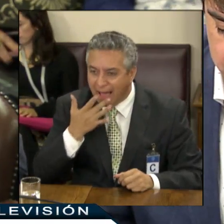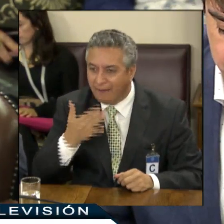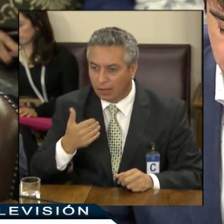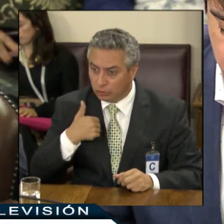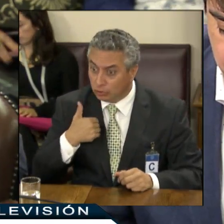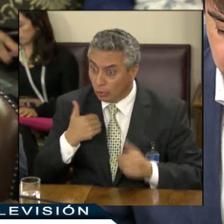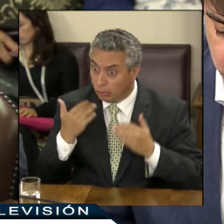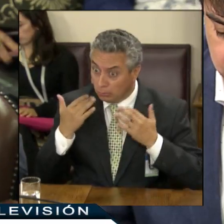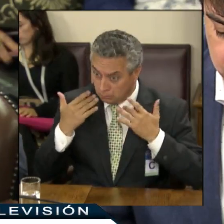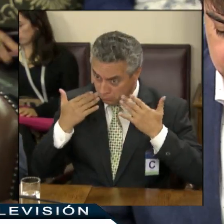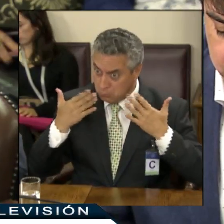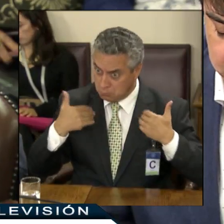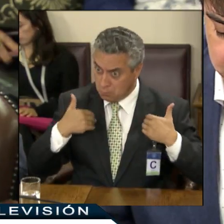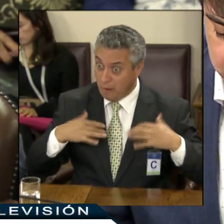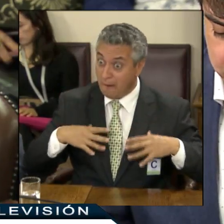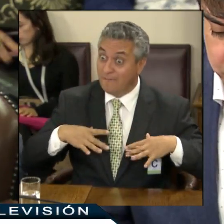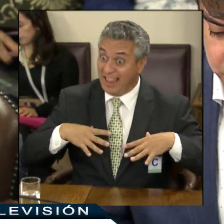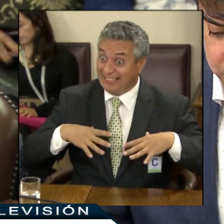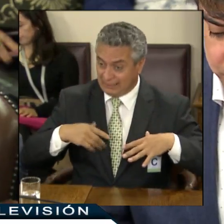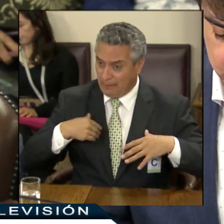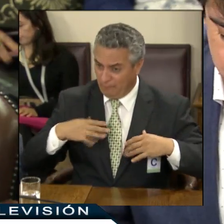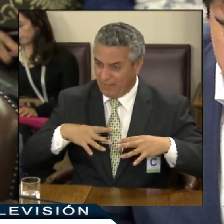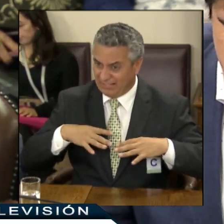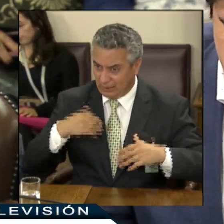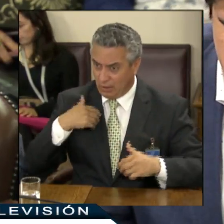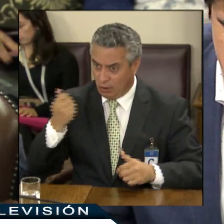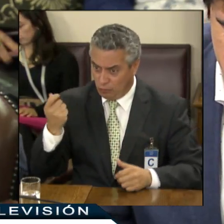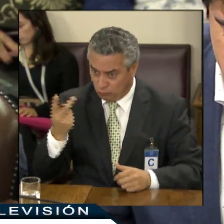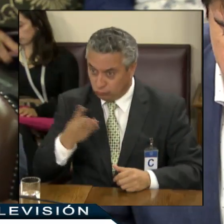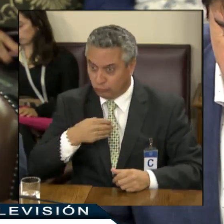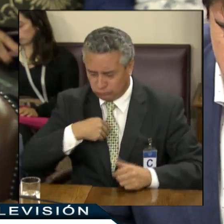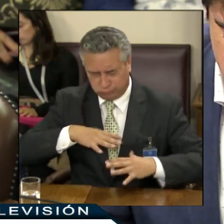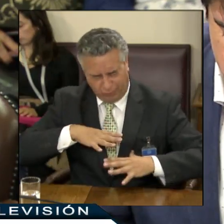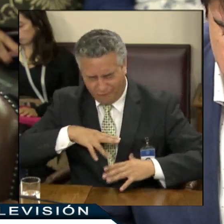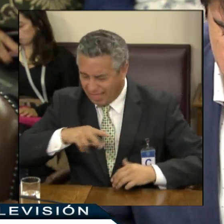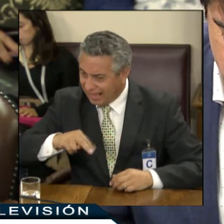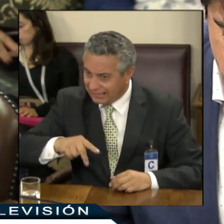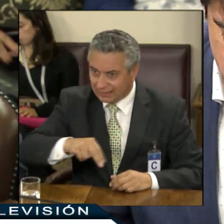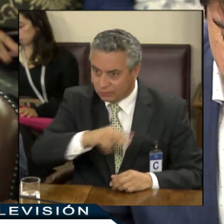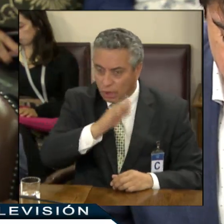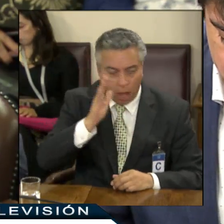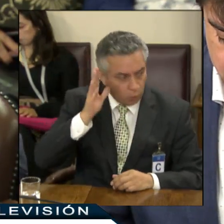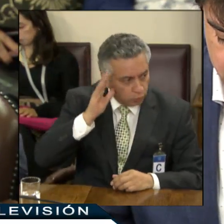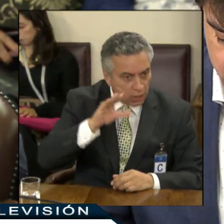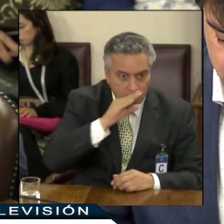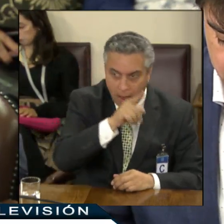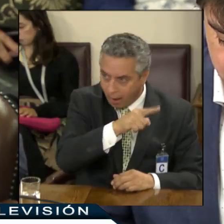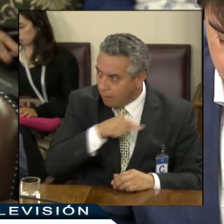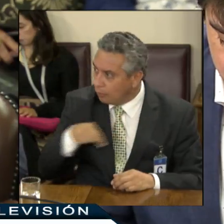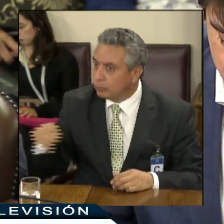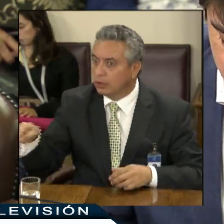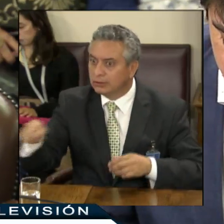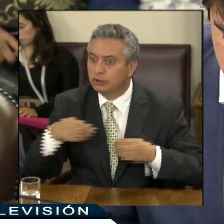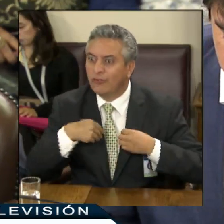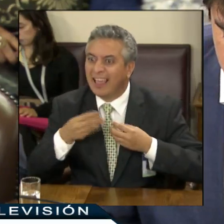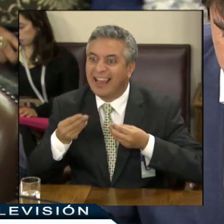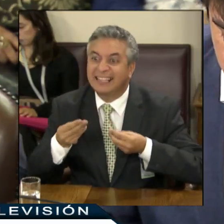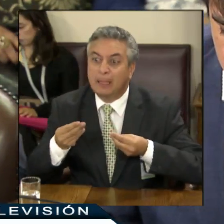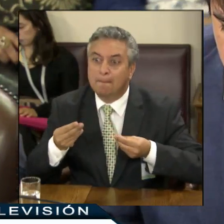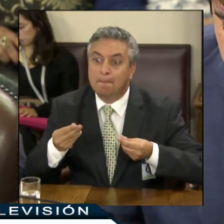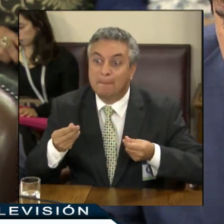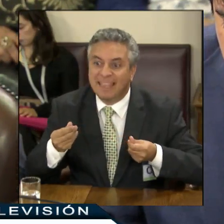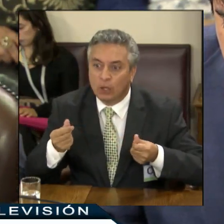gratamente y felizmente me fui varias de varias sesiones de acá cuando los escuché a ustedes hablar sobre el espíritu de la